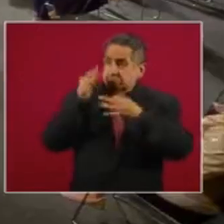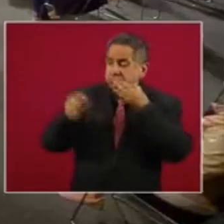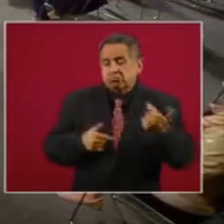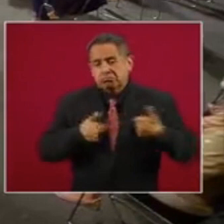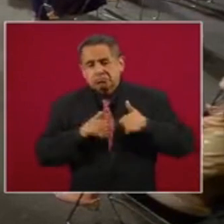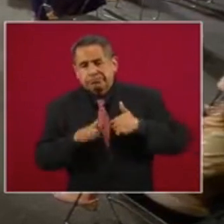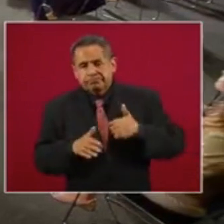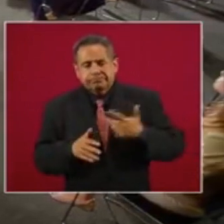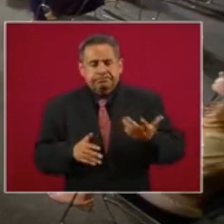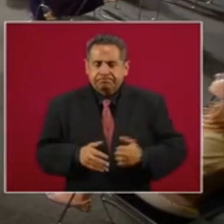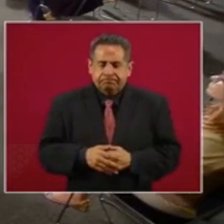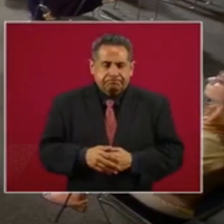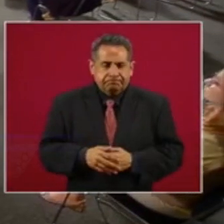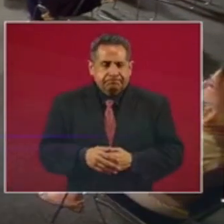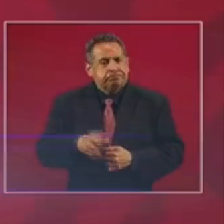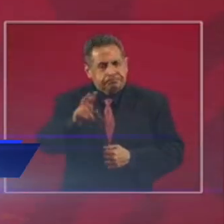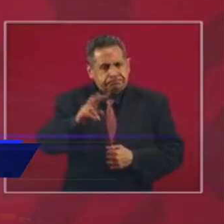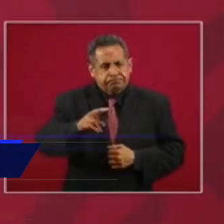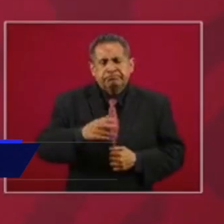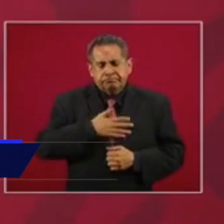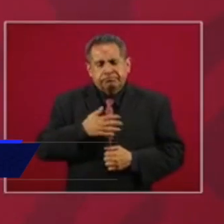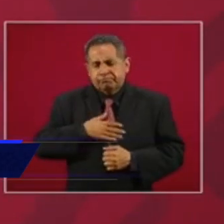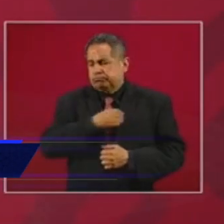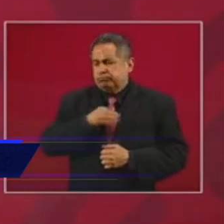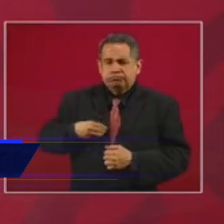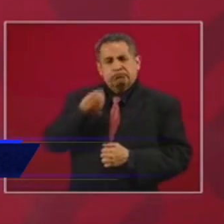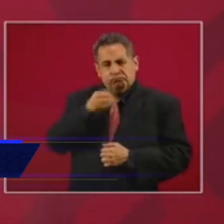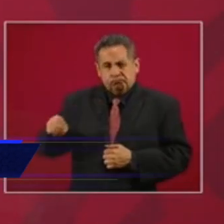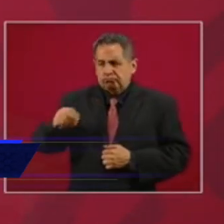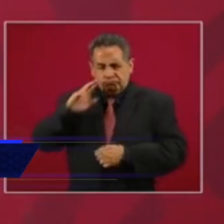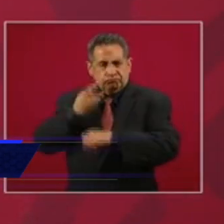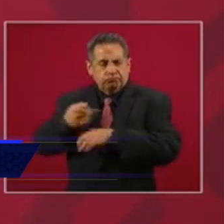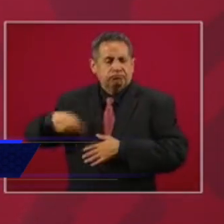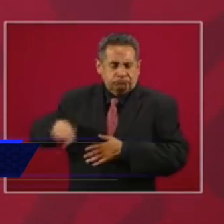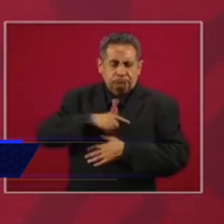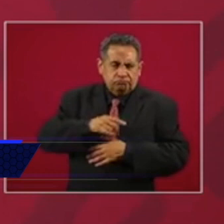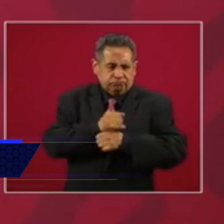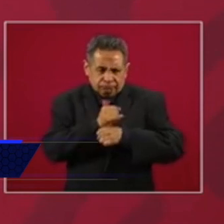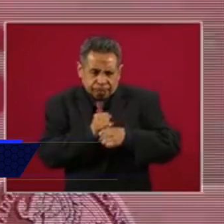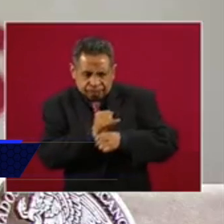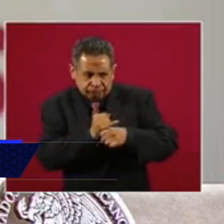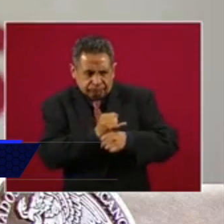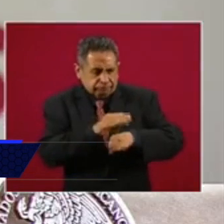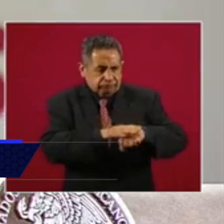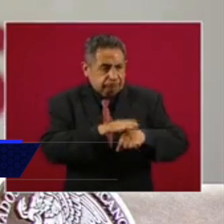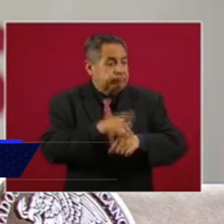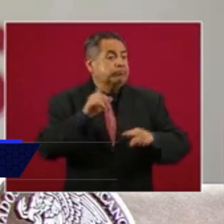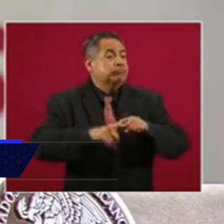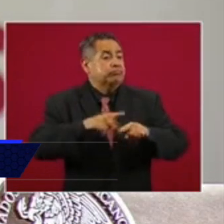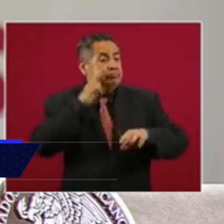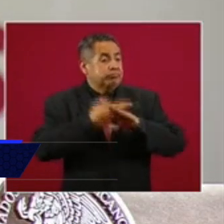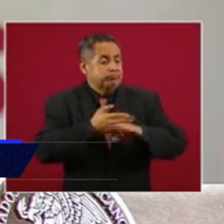Es nuestro deber, es nuestra obligación hacer esta investigación y castigar a los